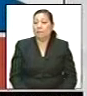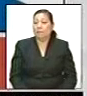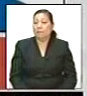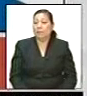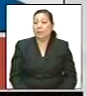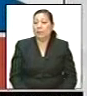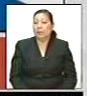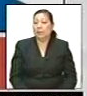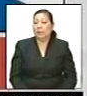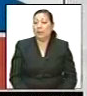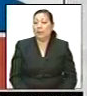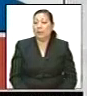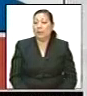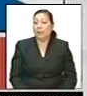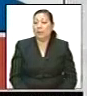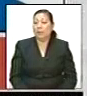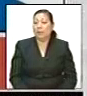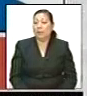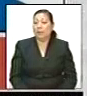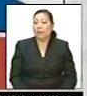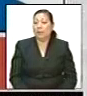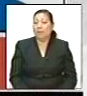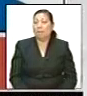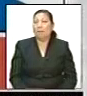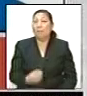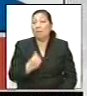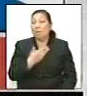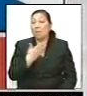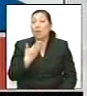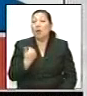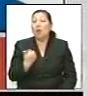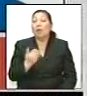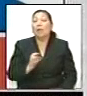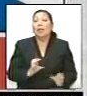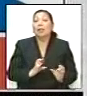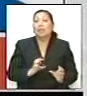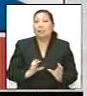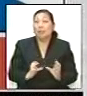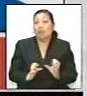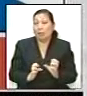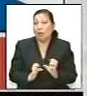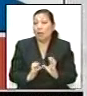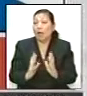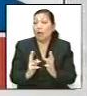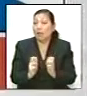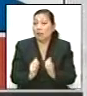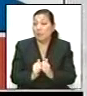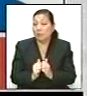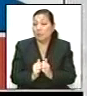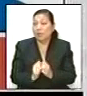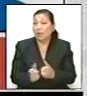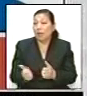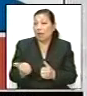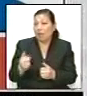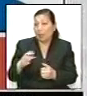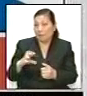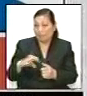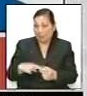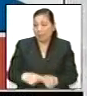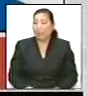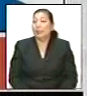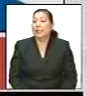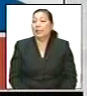e la calidad de estado asociado en la alianza del